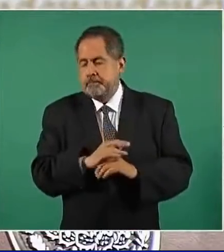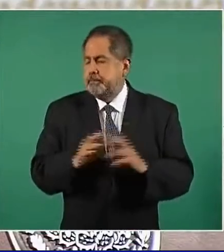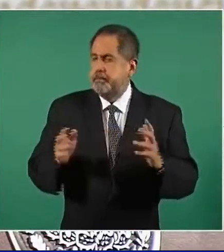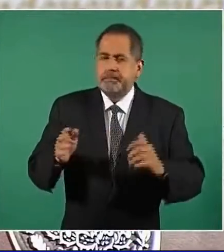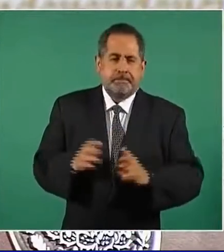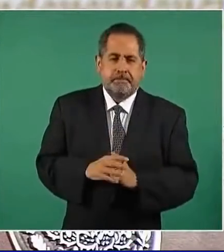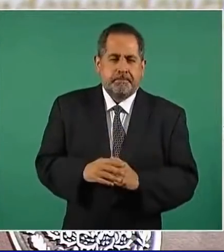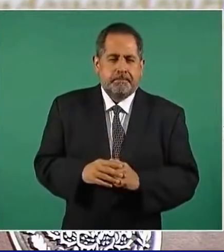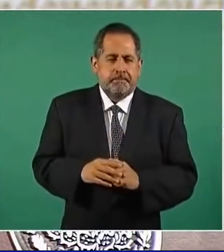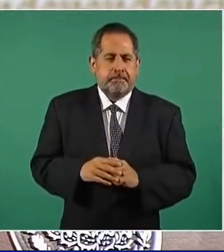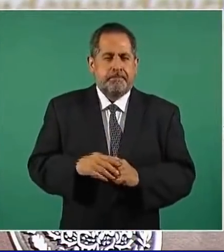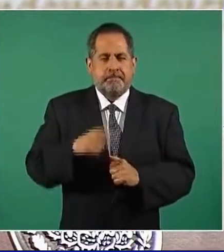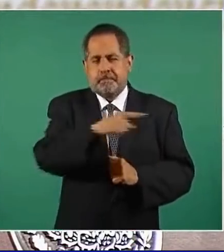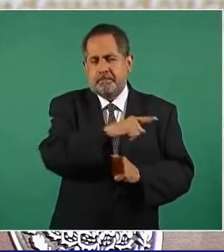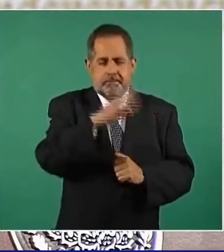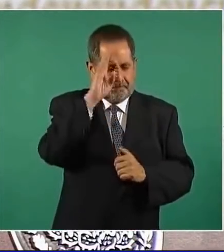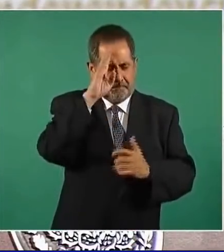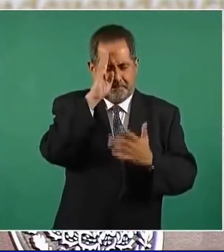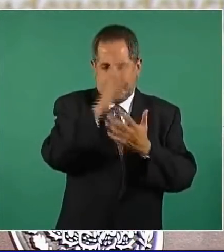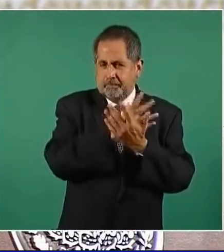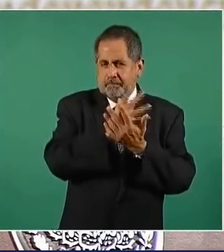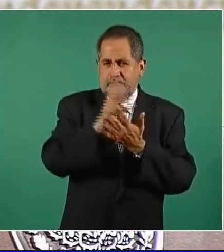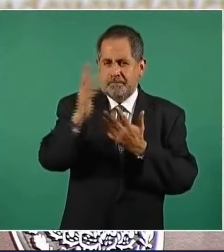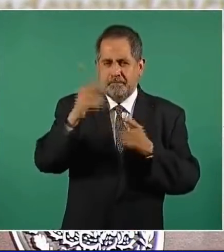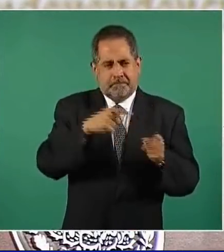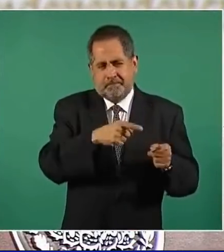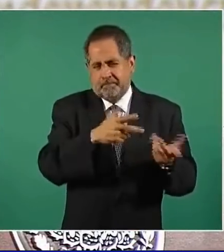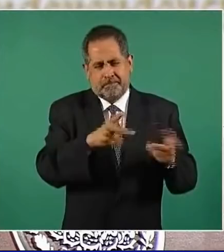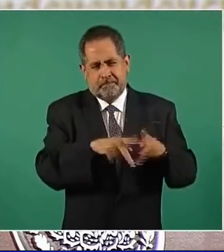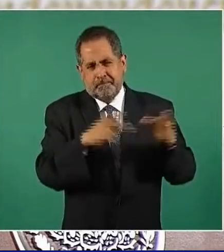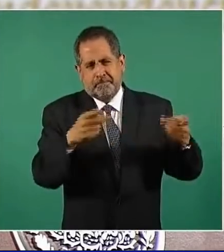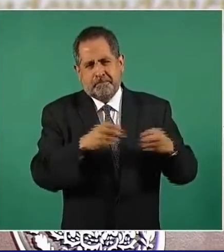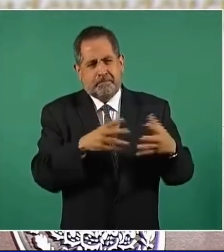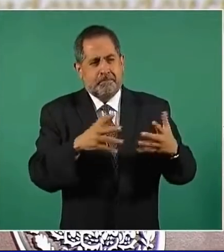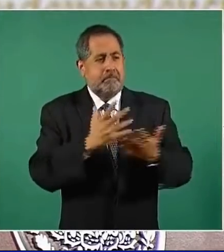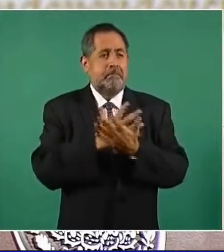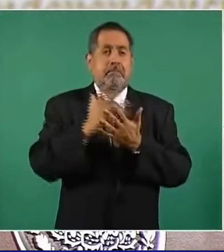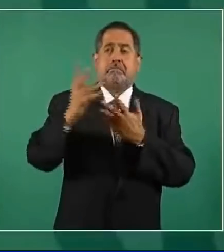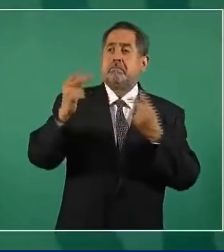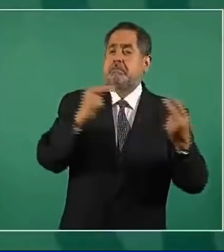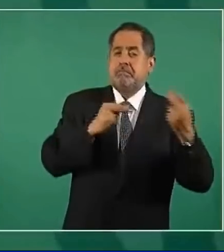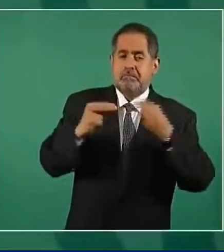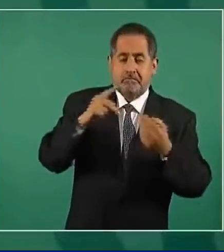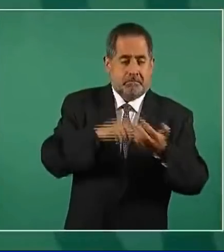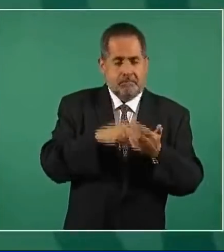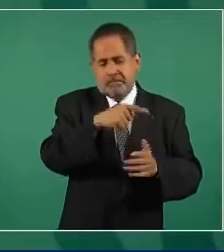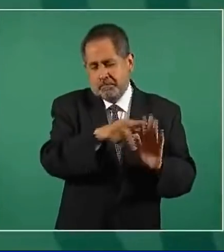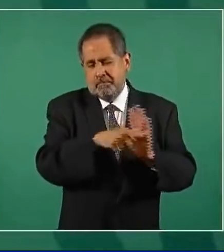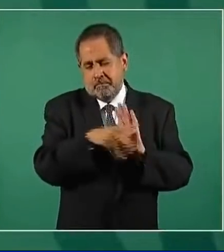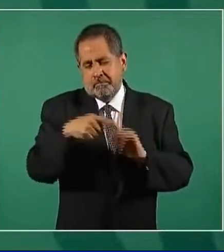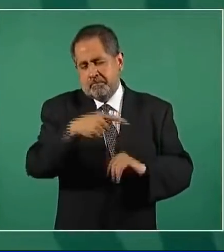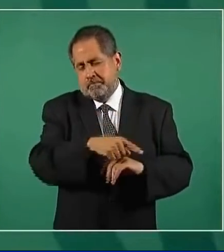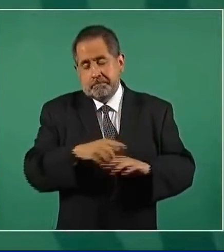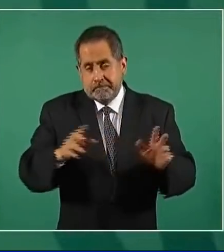era una exageración un sensacionalismo y un periódico